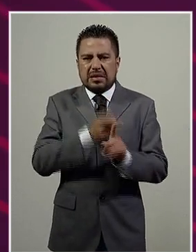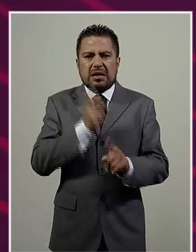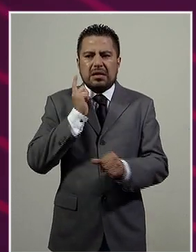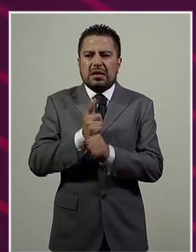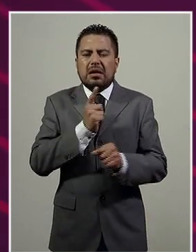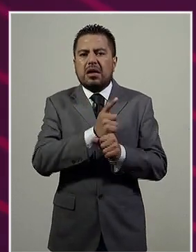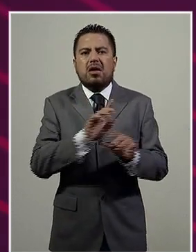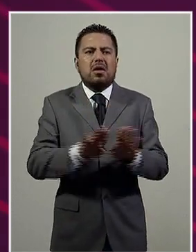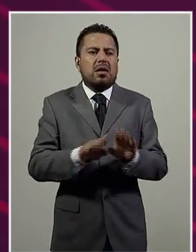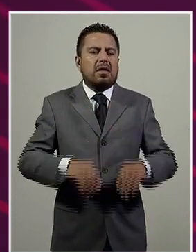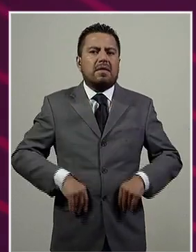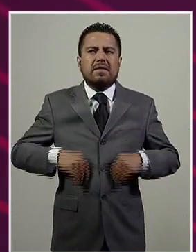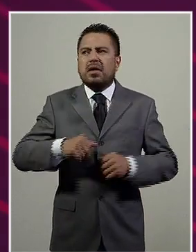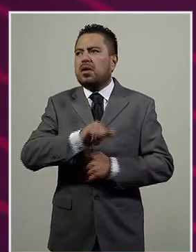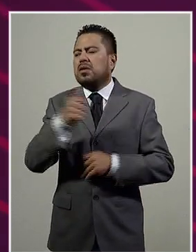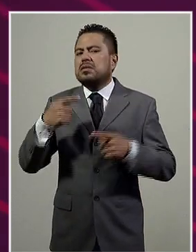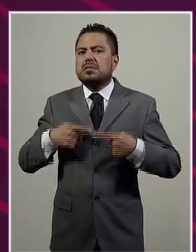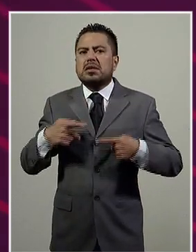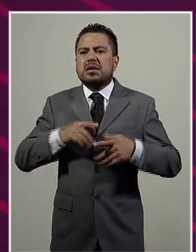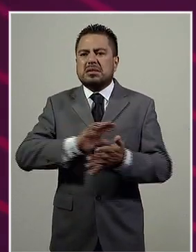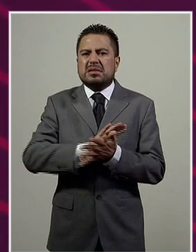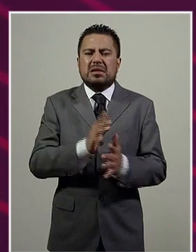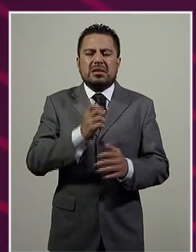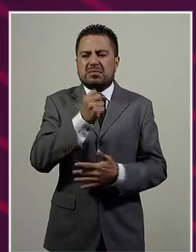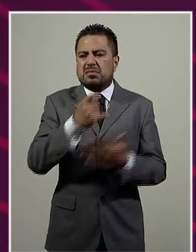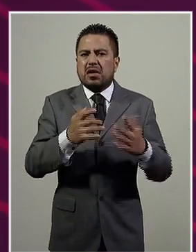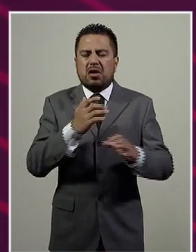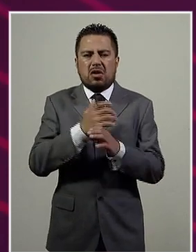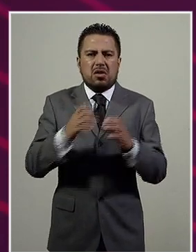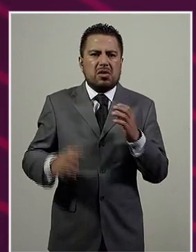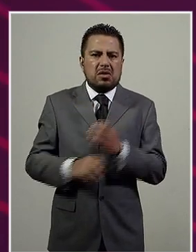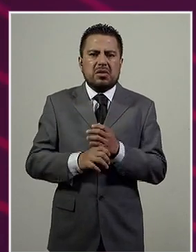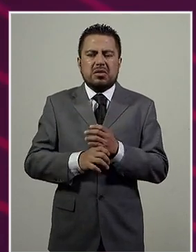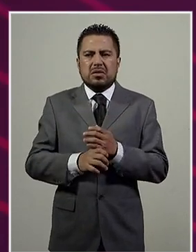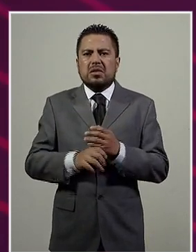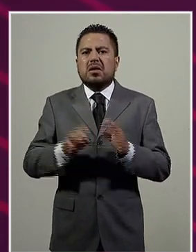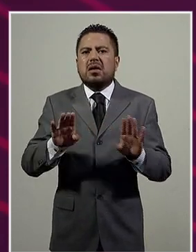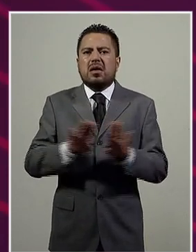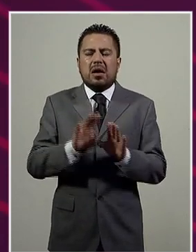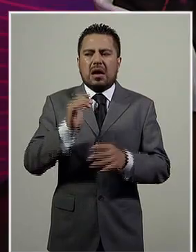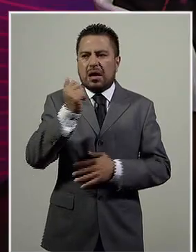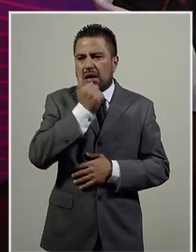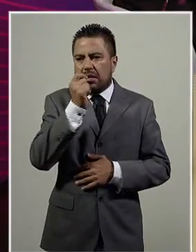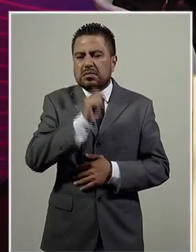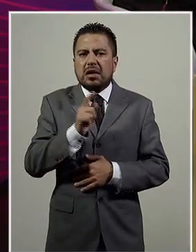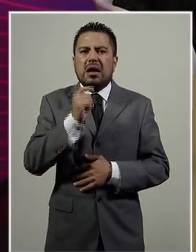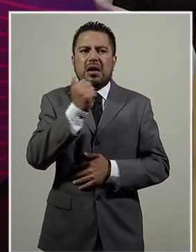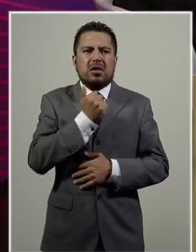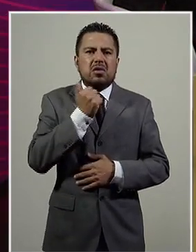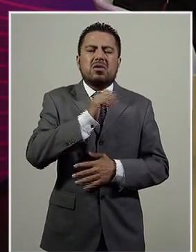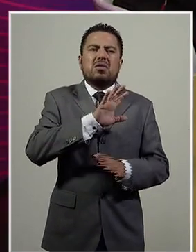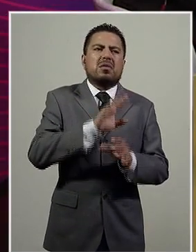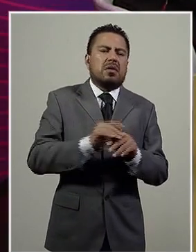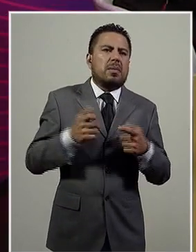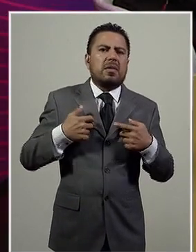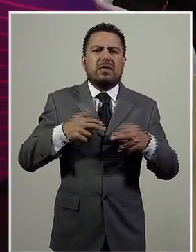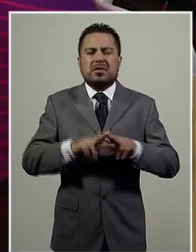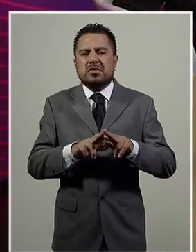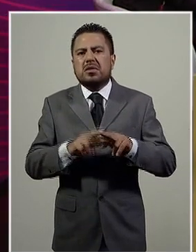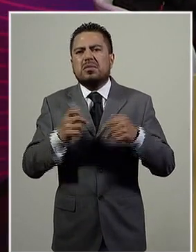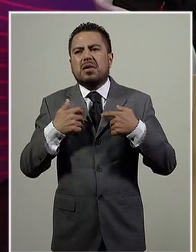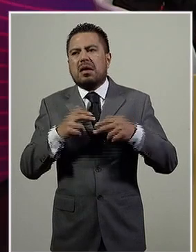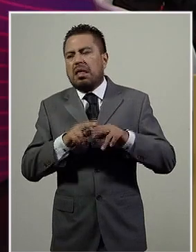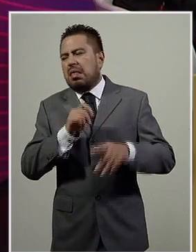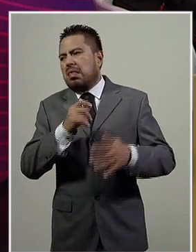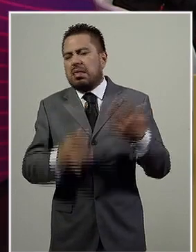ver cómo viven otras personas la discriminación en muchísimos ámbitos, ¿no? En el ámbito académico, estudiantes, alumnos, profesoras,